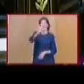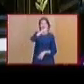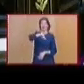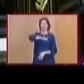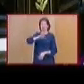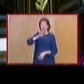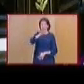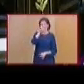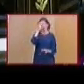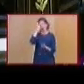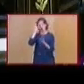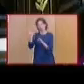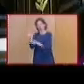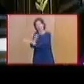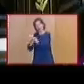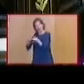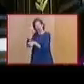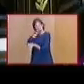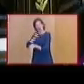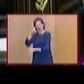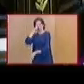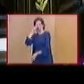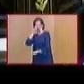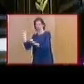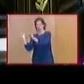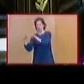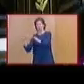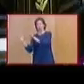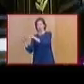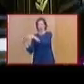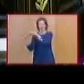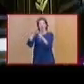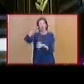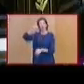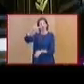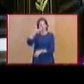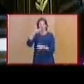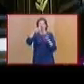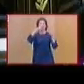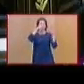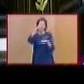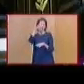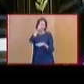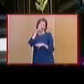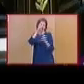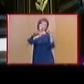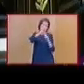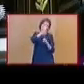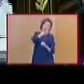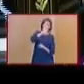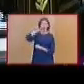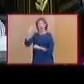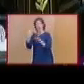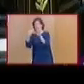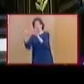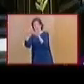Canarias, con un peso directo del turismo en el PIB del 30%, 60% indirectamente, pues tendrá, como no podía ser